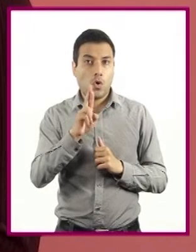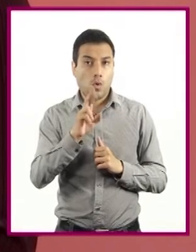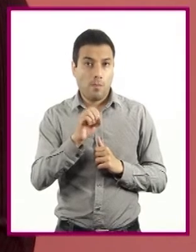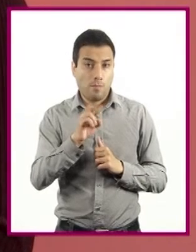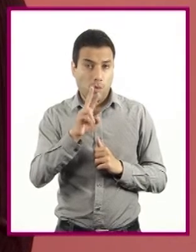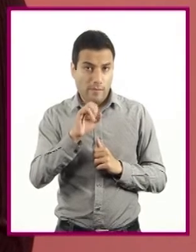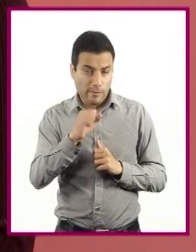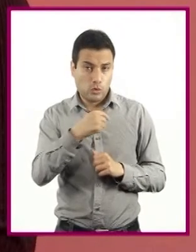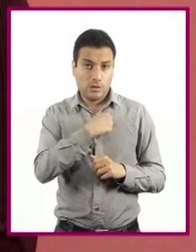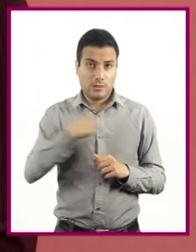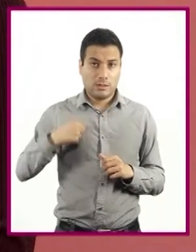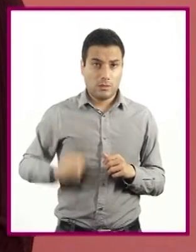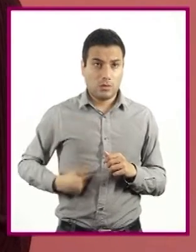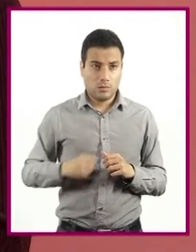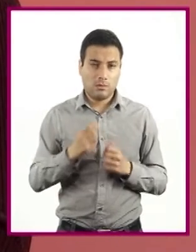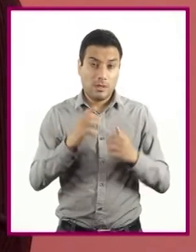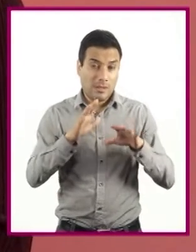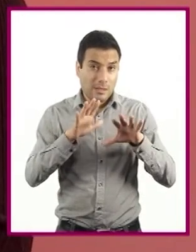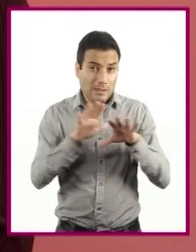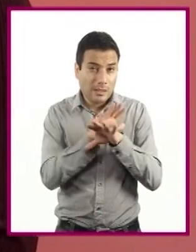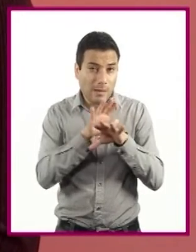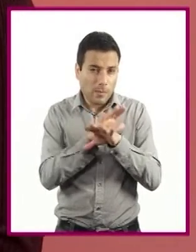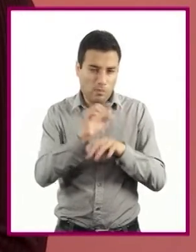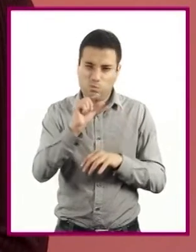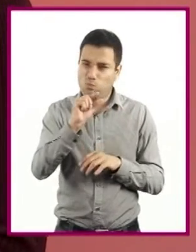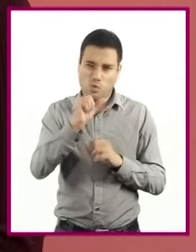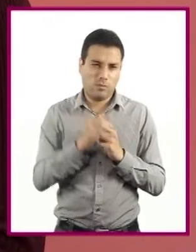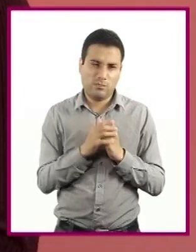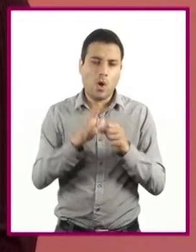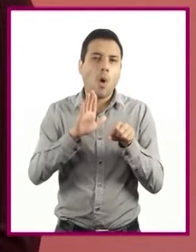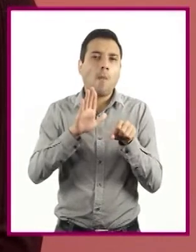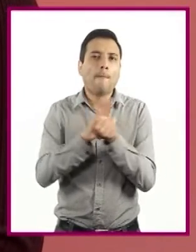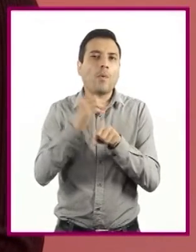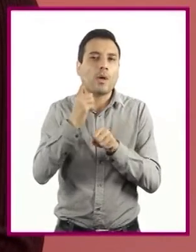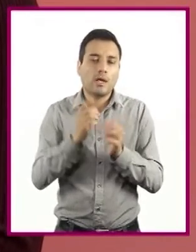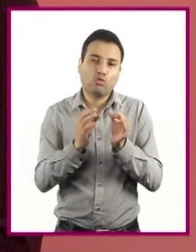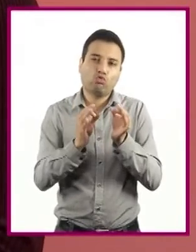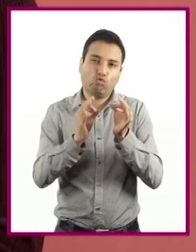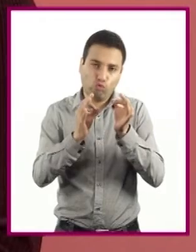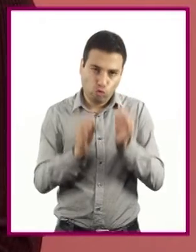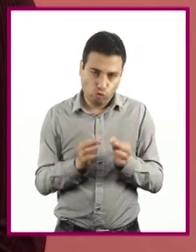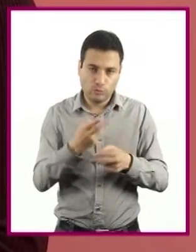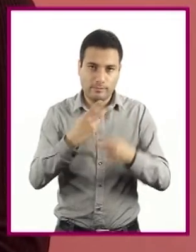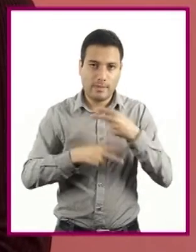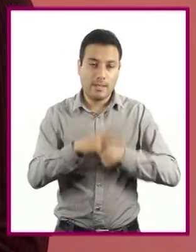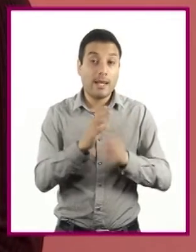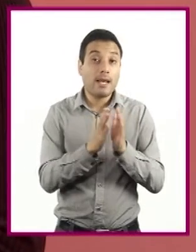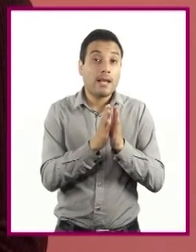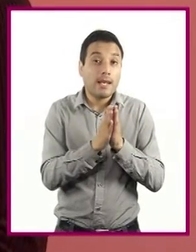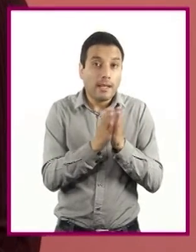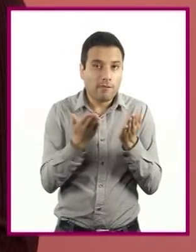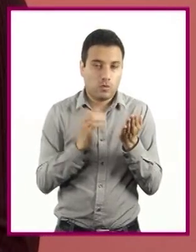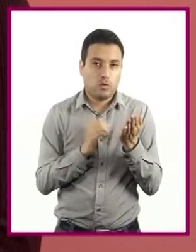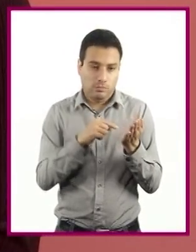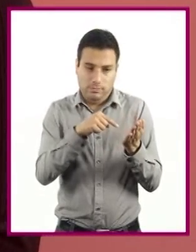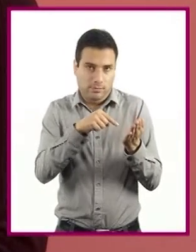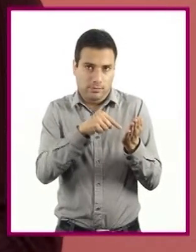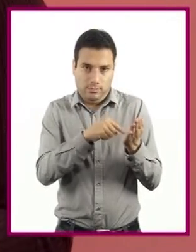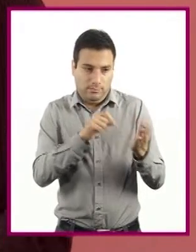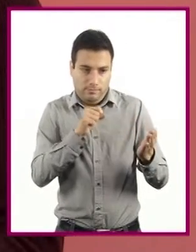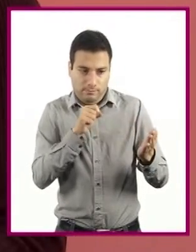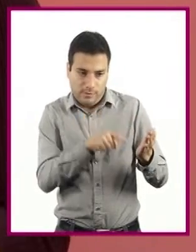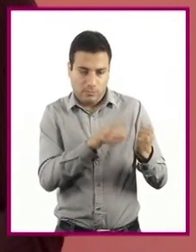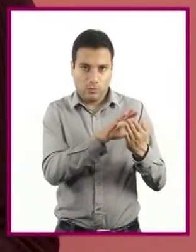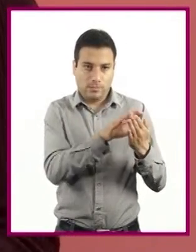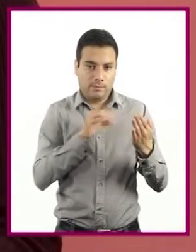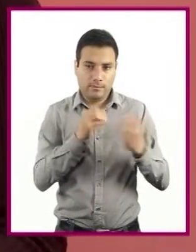chinos suelen sufrir muy pocos cambios, ya que provienen de textos escritos y son citas exactas.